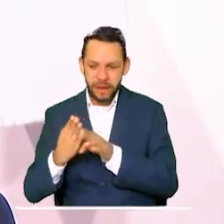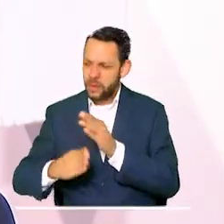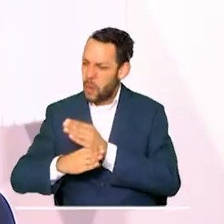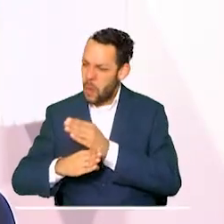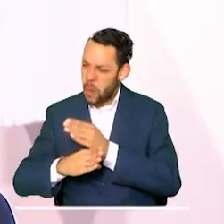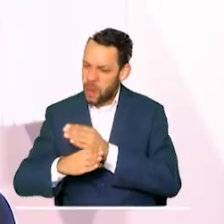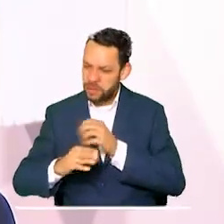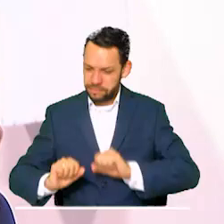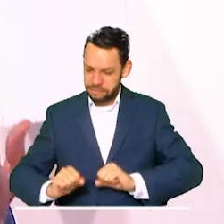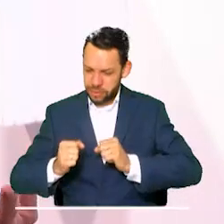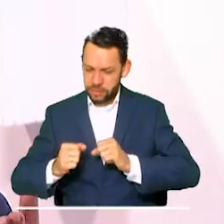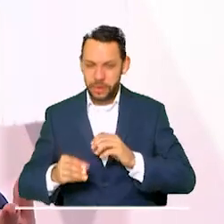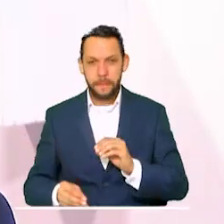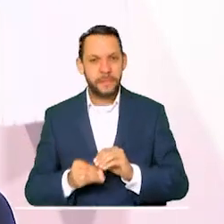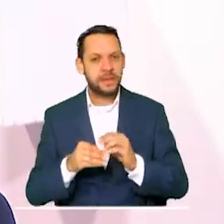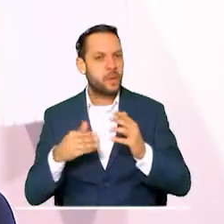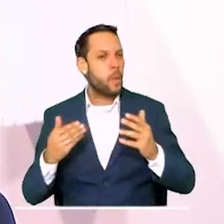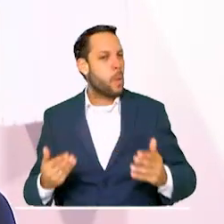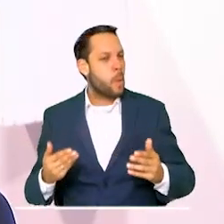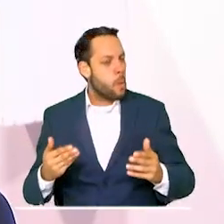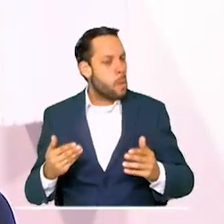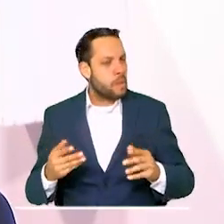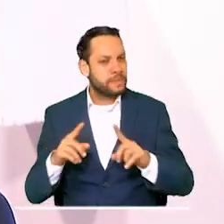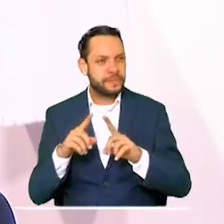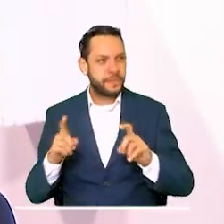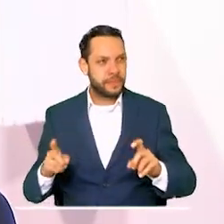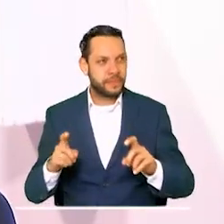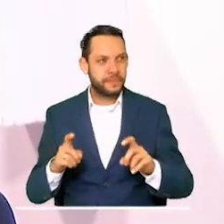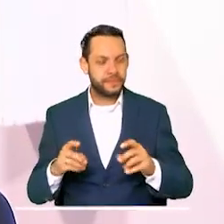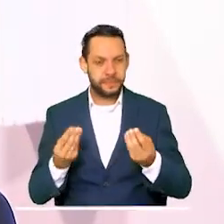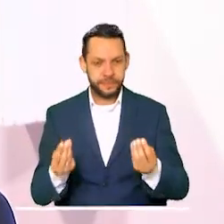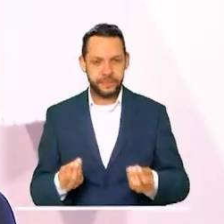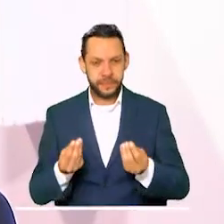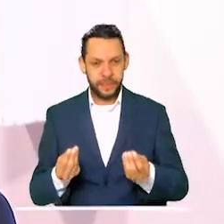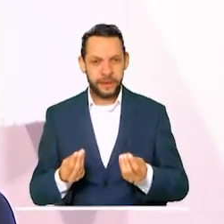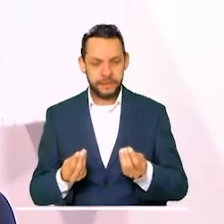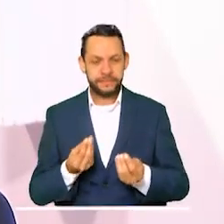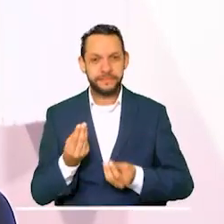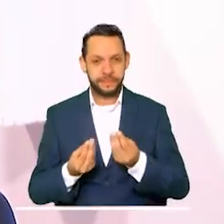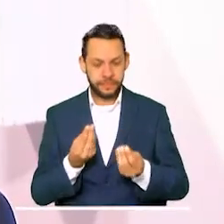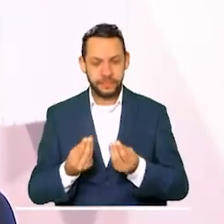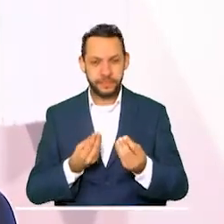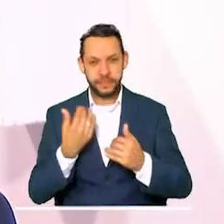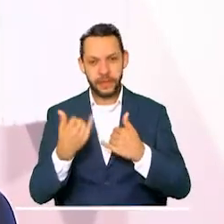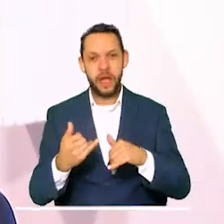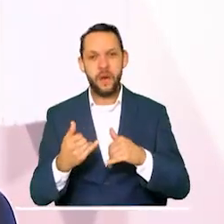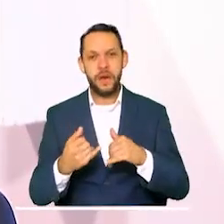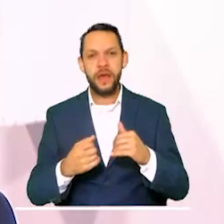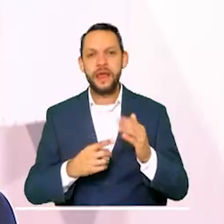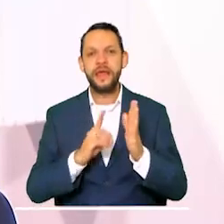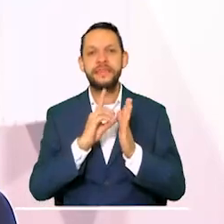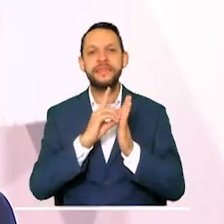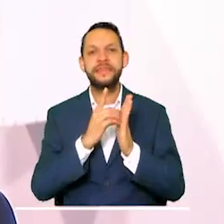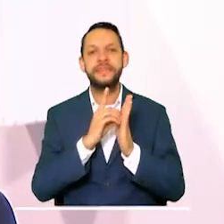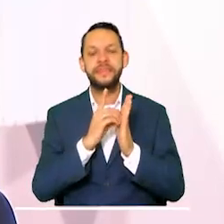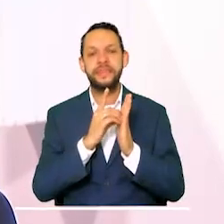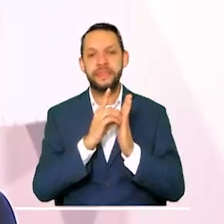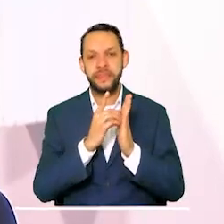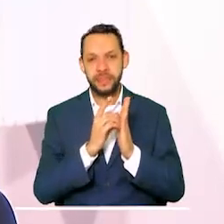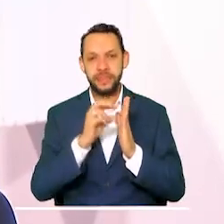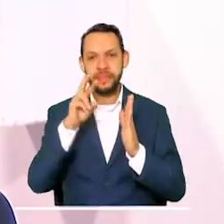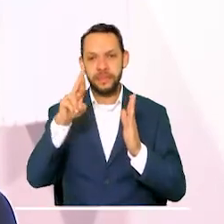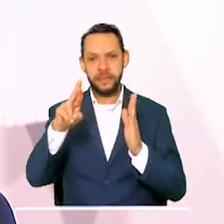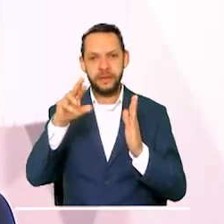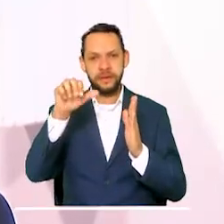poquito nuevo. Entonces, yo le leo lo que define la RAE, la Real